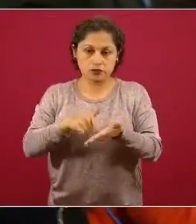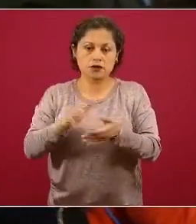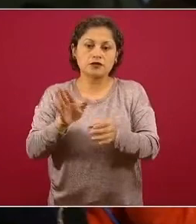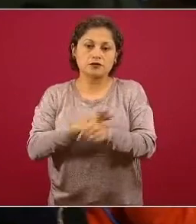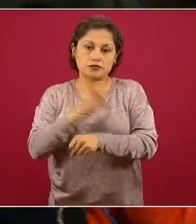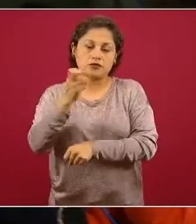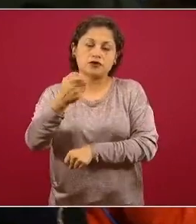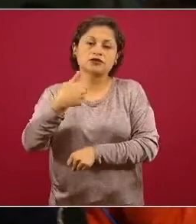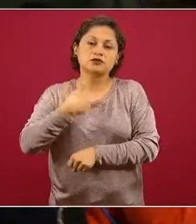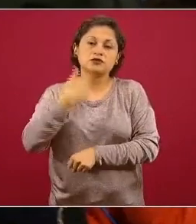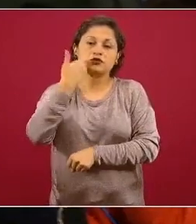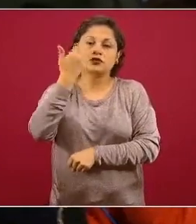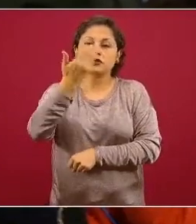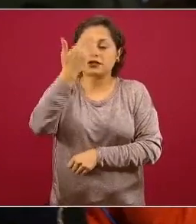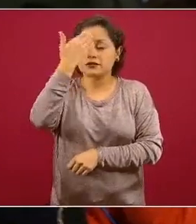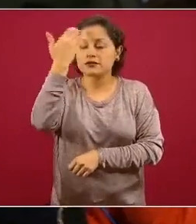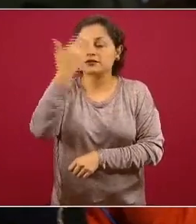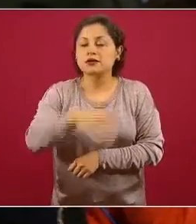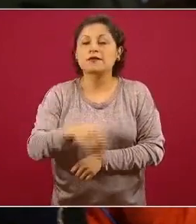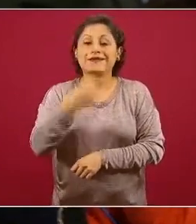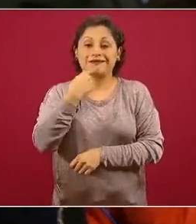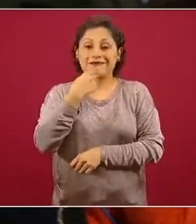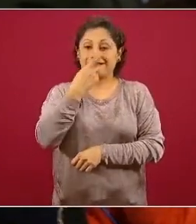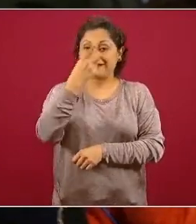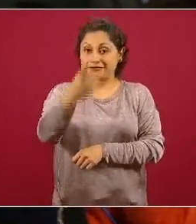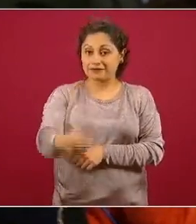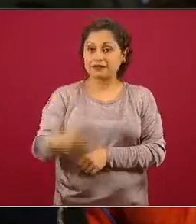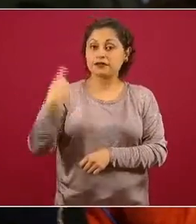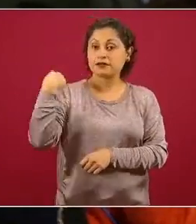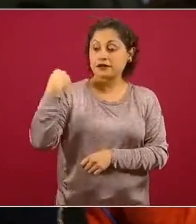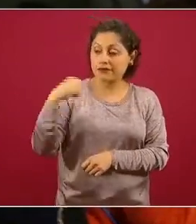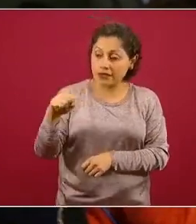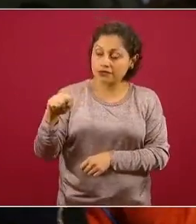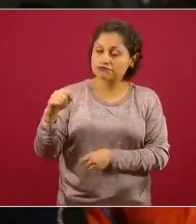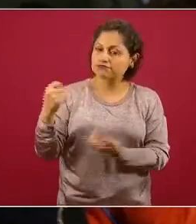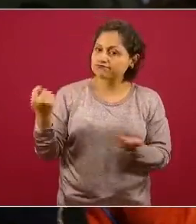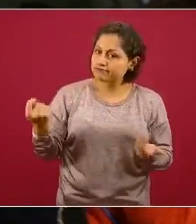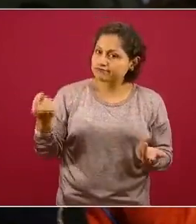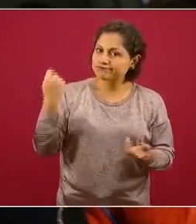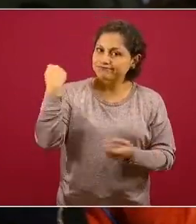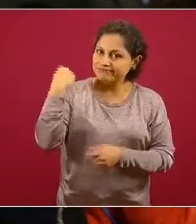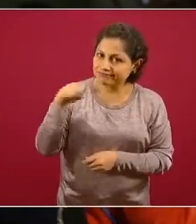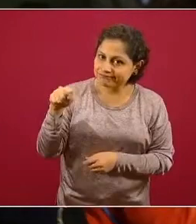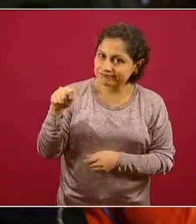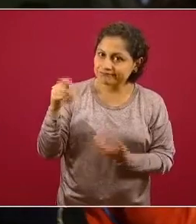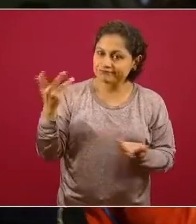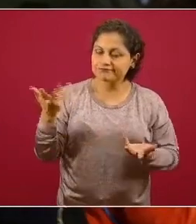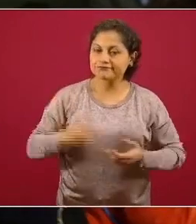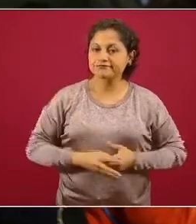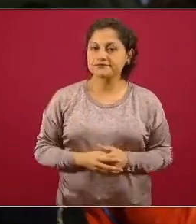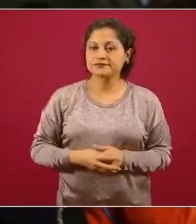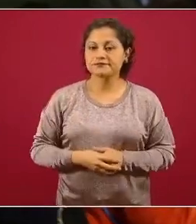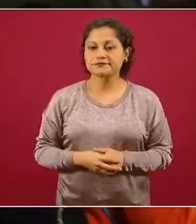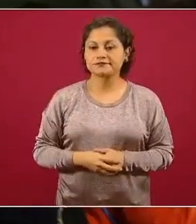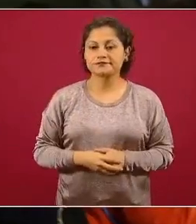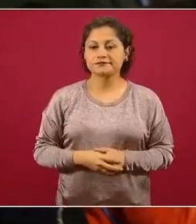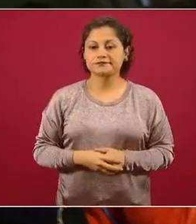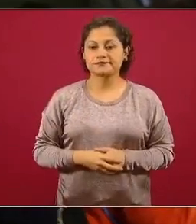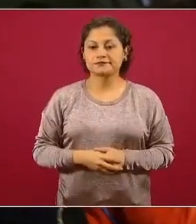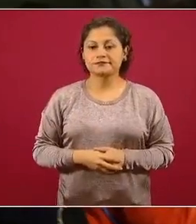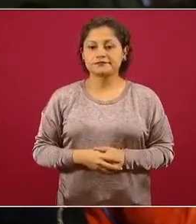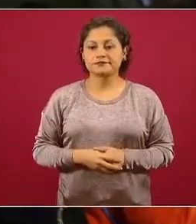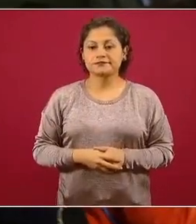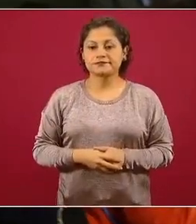decir Tabasco, Tabasco, Tabasco. Es decir, están pues ya menos